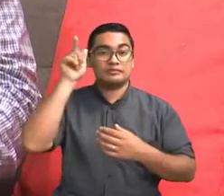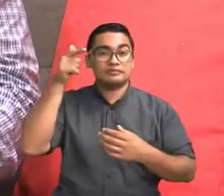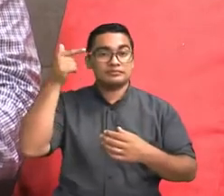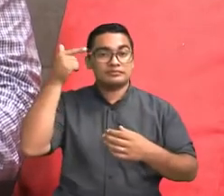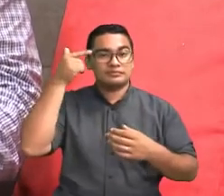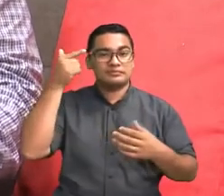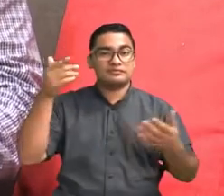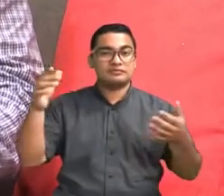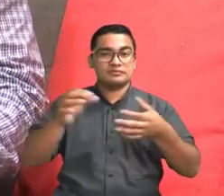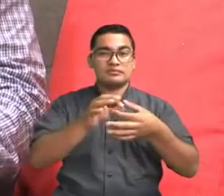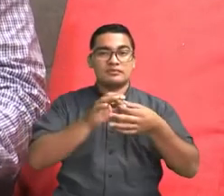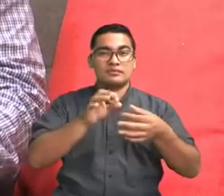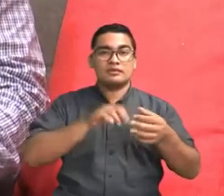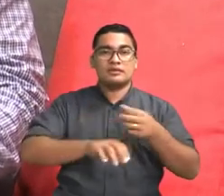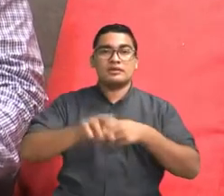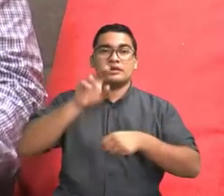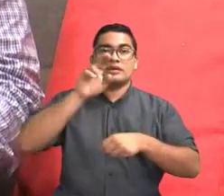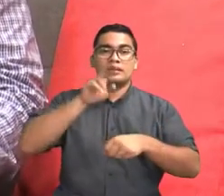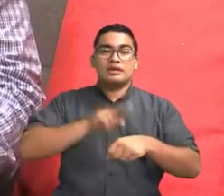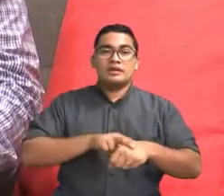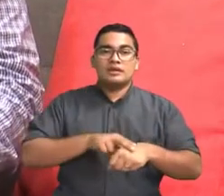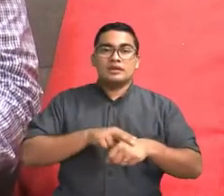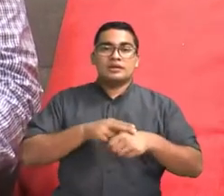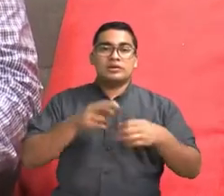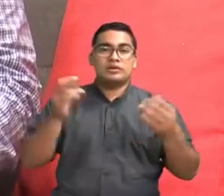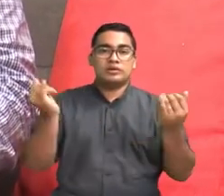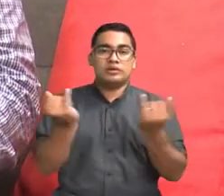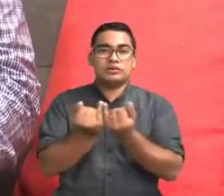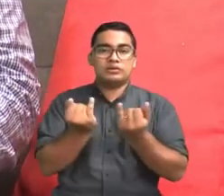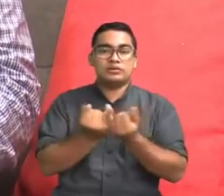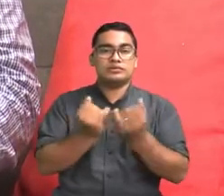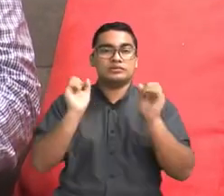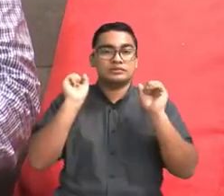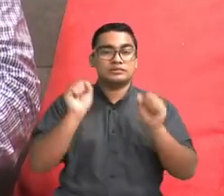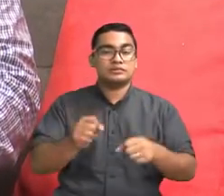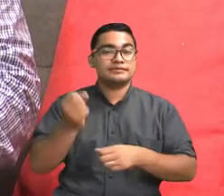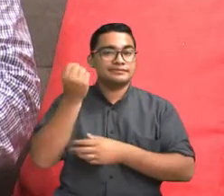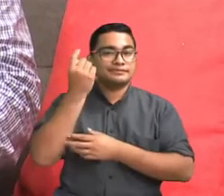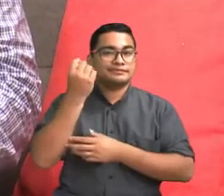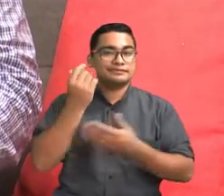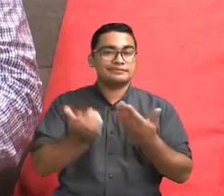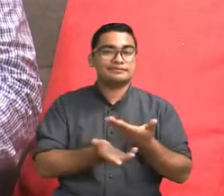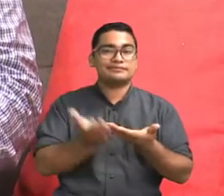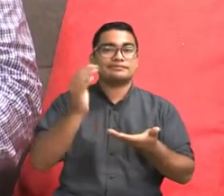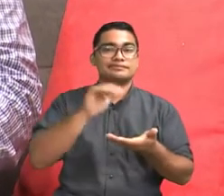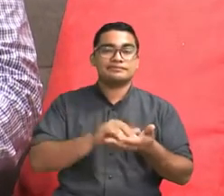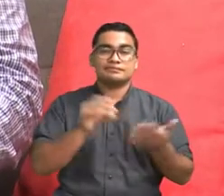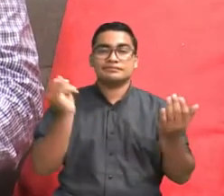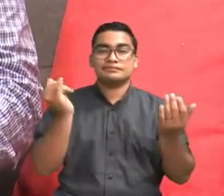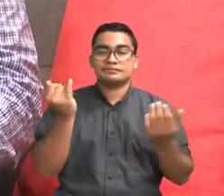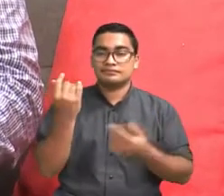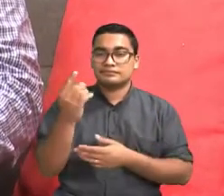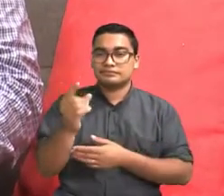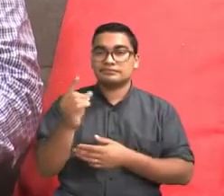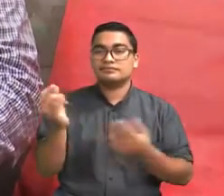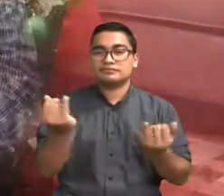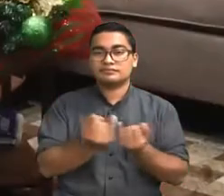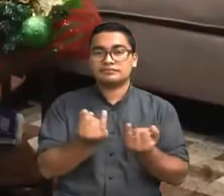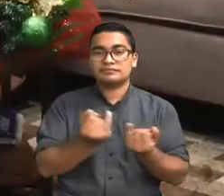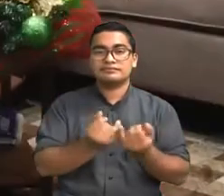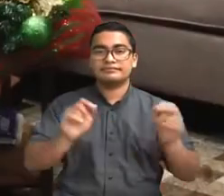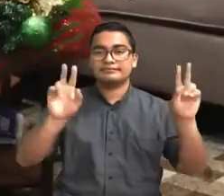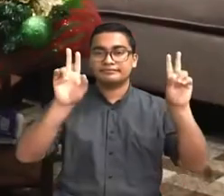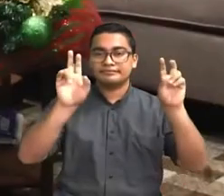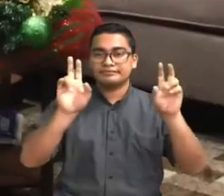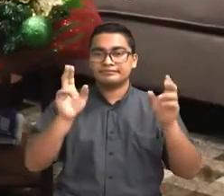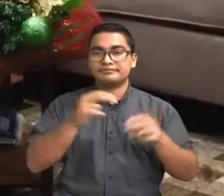Reconciliación y Unidad Nacional, a través de los cuales lo entendemos en principio como restitución de derechos, pero que también se materializan en el